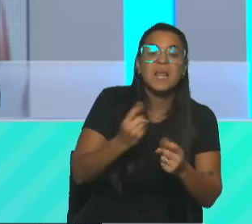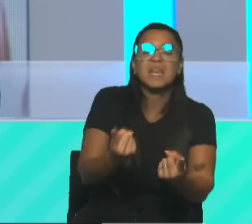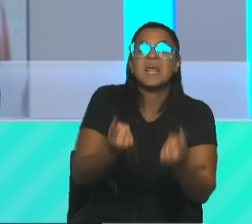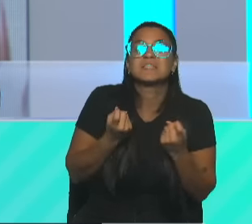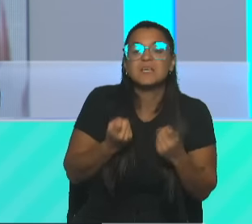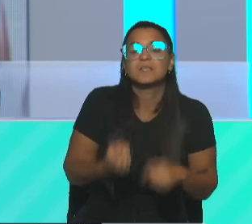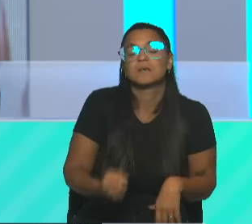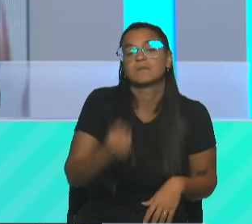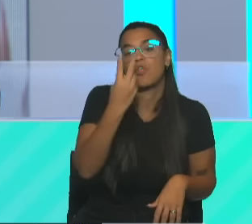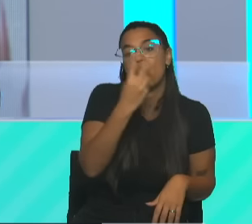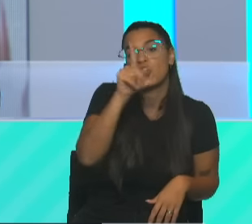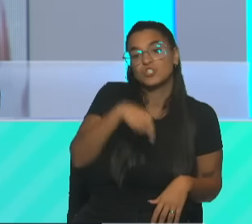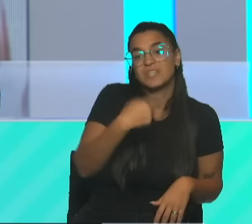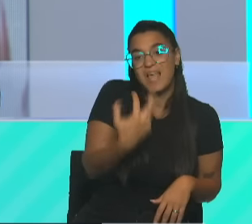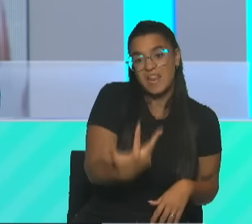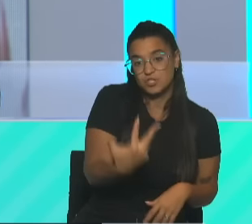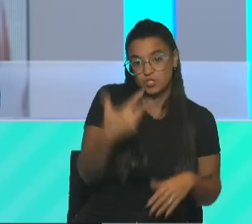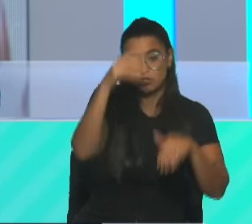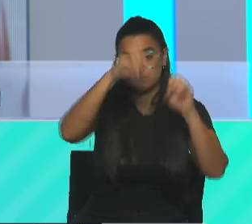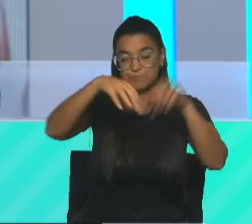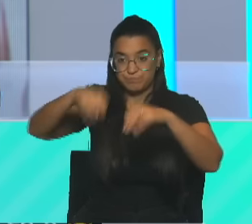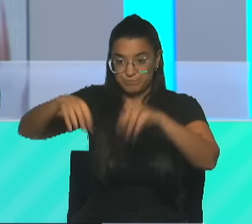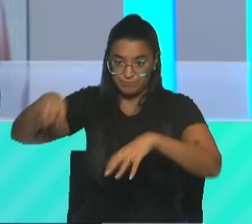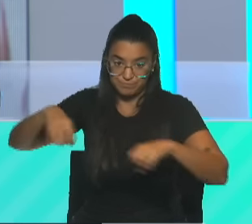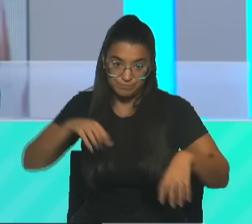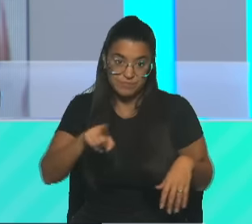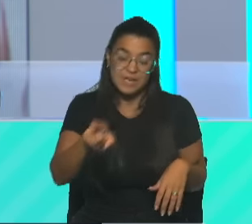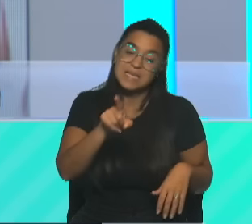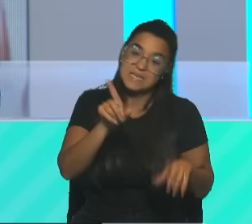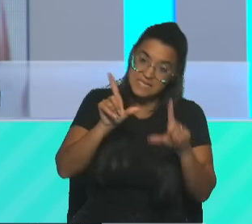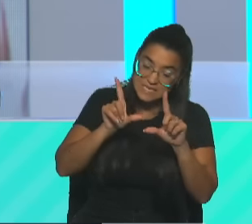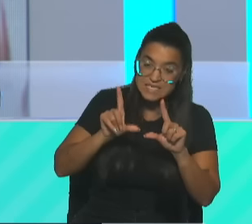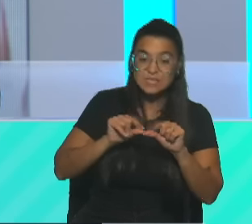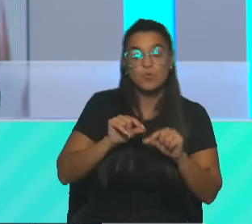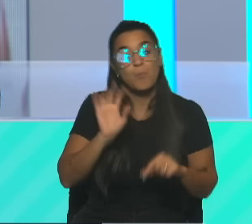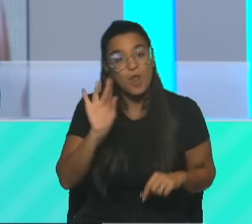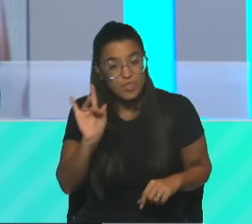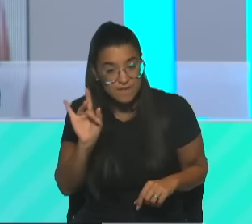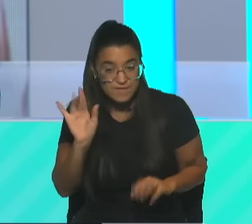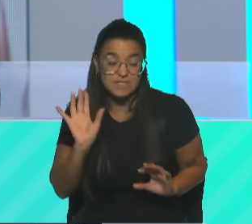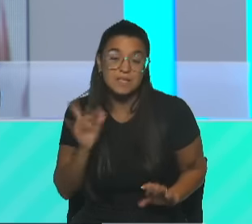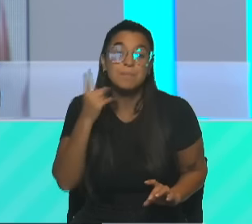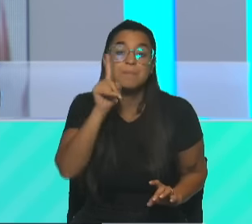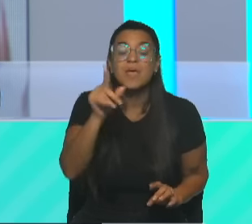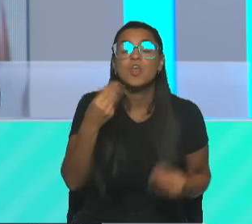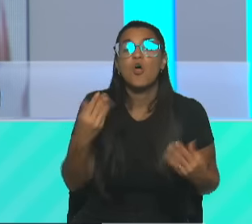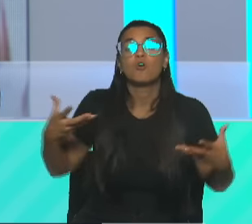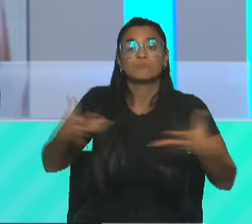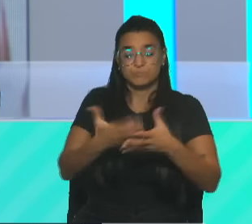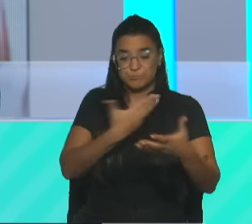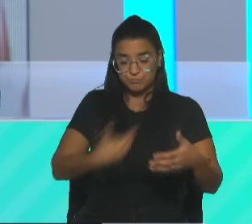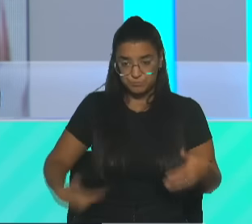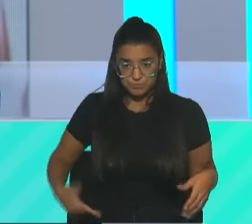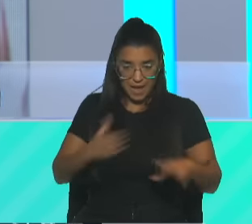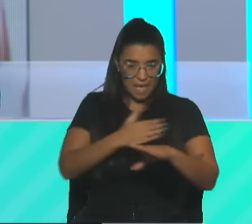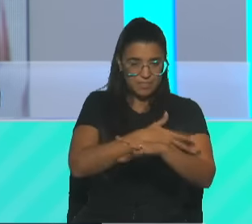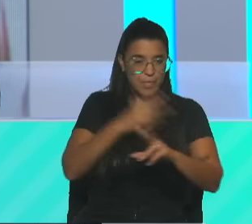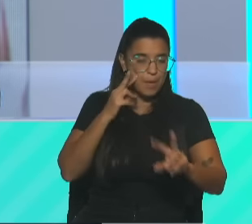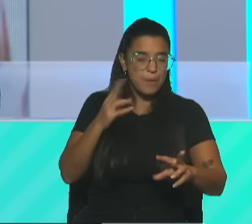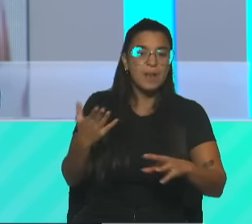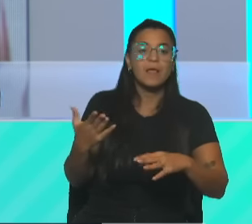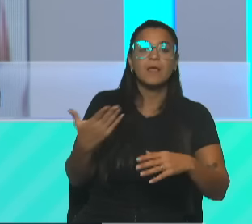dos tercios de los presentes un número muy difícil de alcanzar Pero qué es lo que hizo el oficialismo y antes de ver esta nota